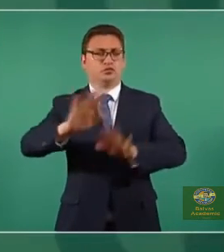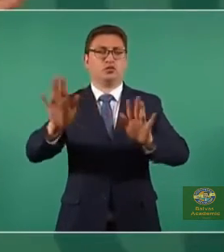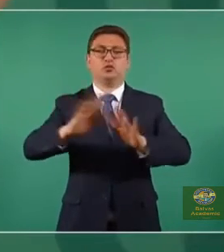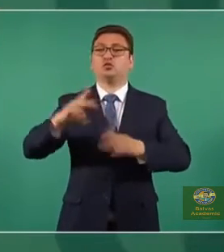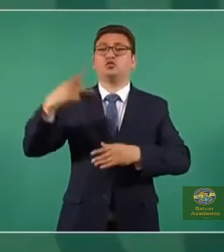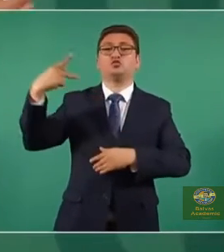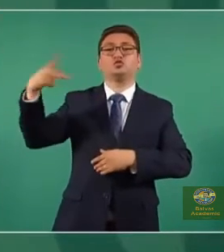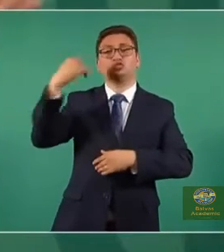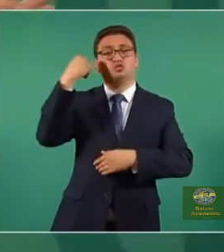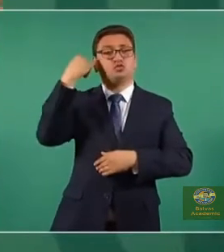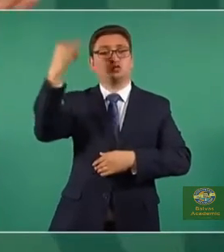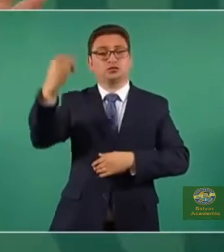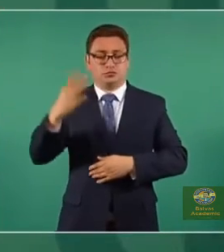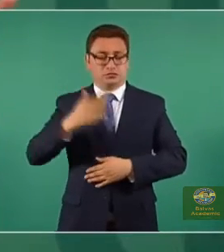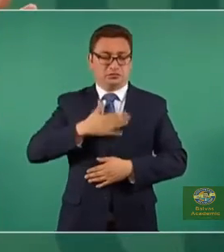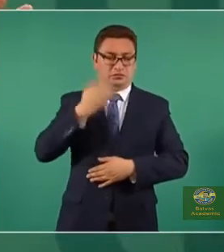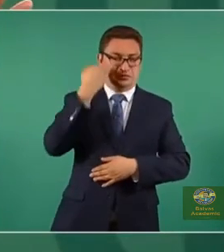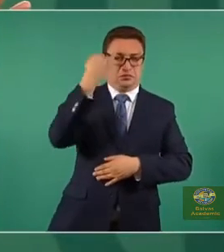proyectos distintos